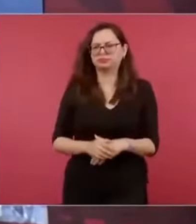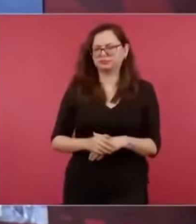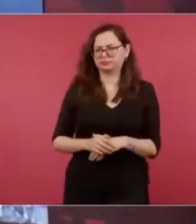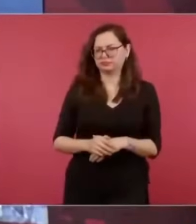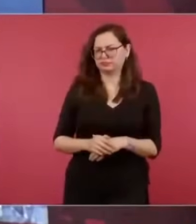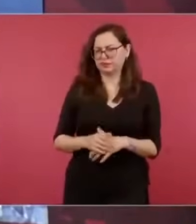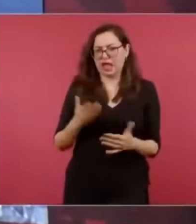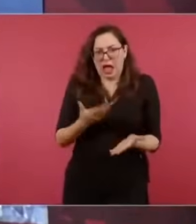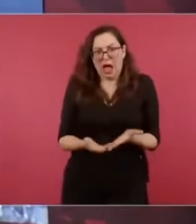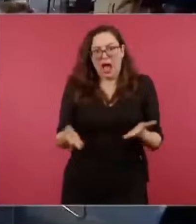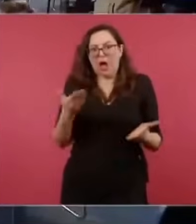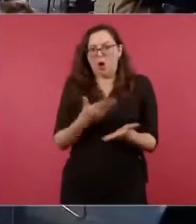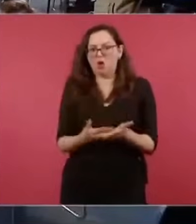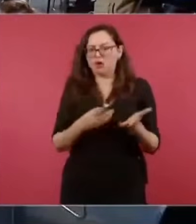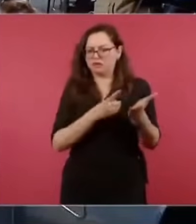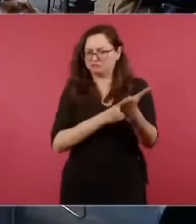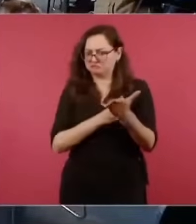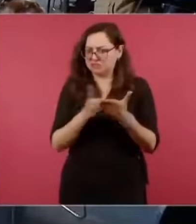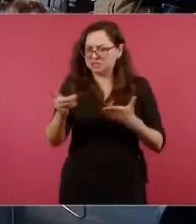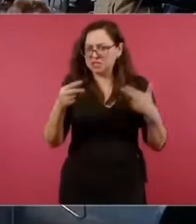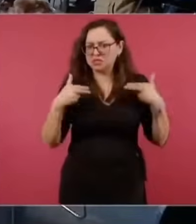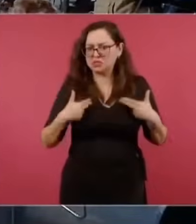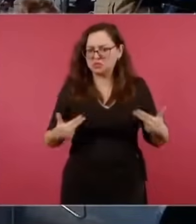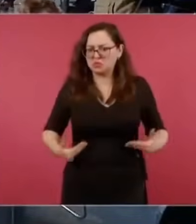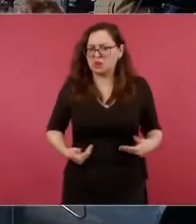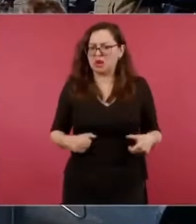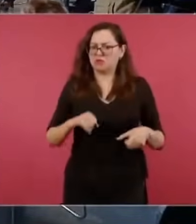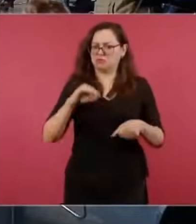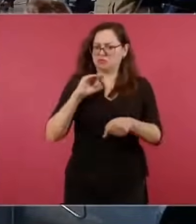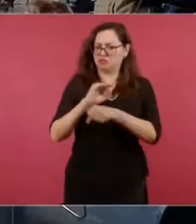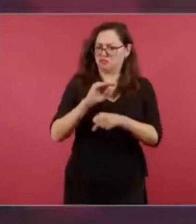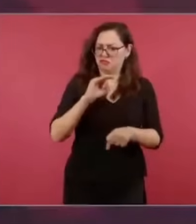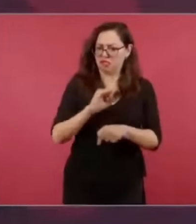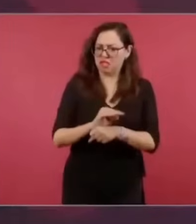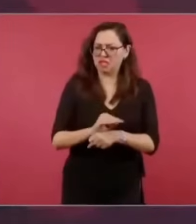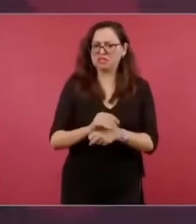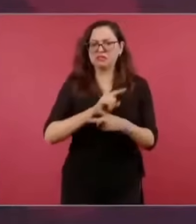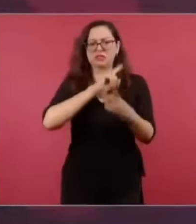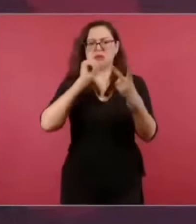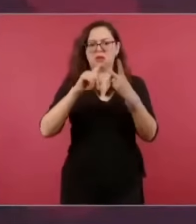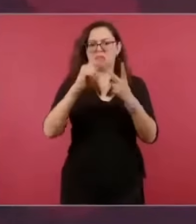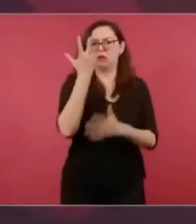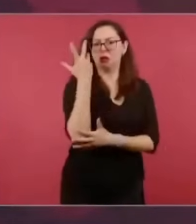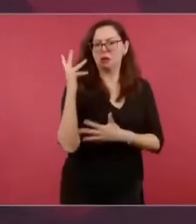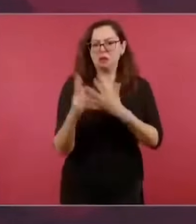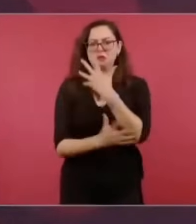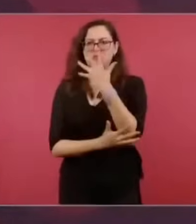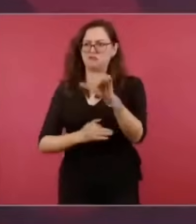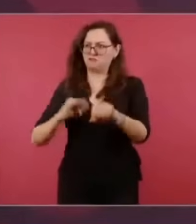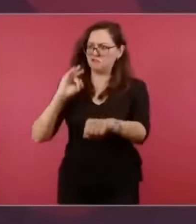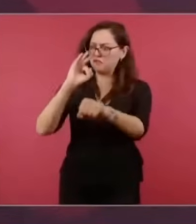humanos, los que supuestamente defienden medio ambiente.